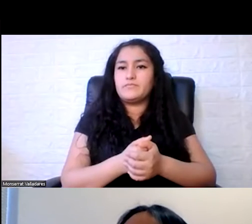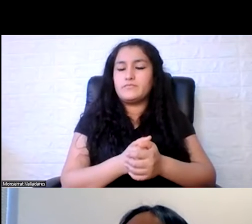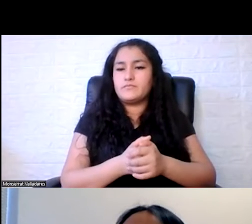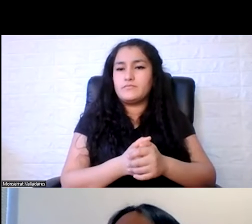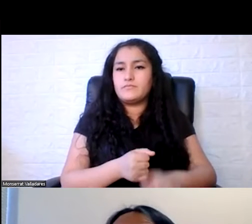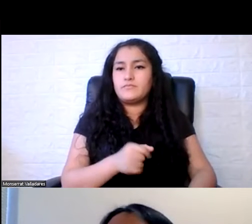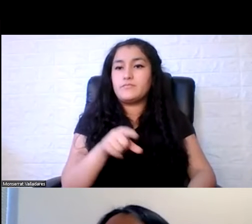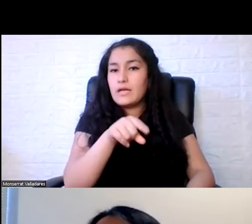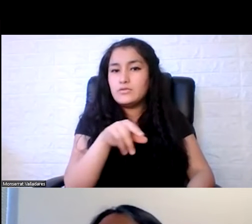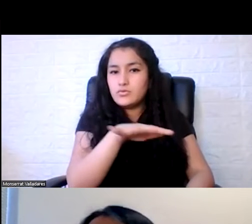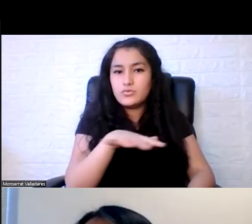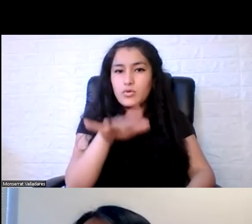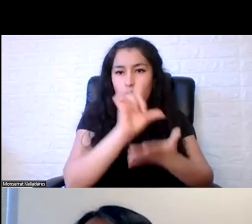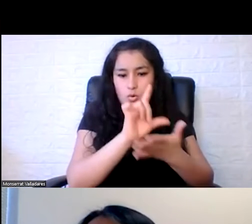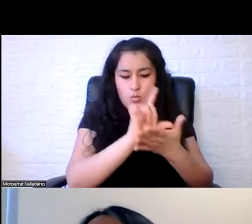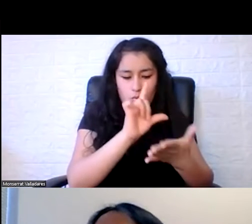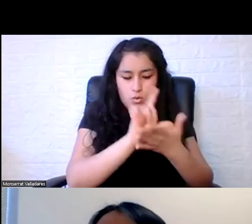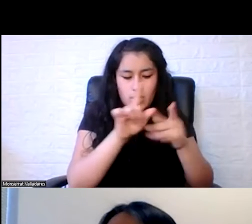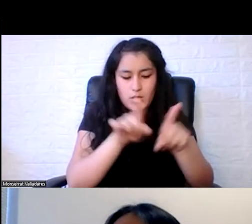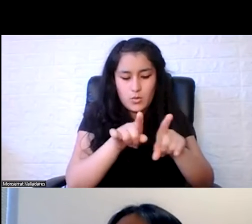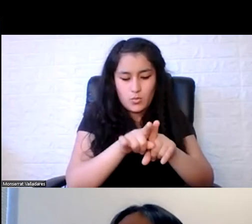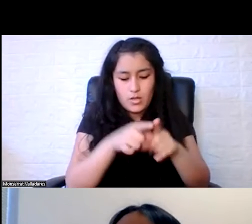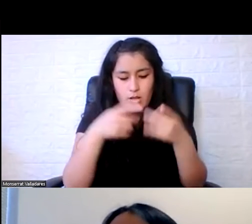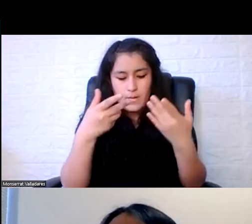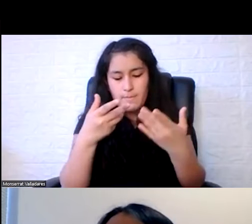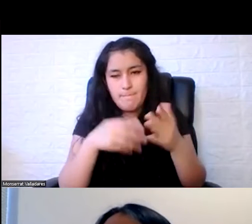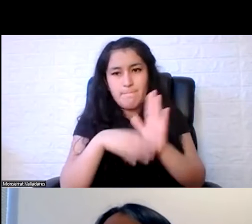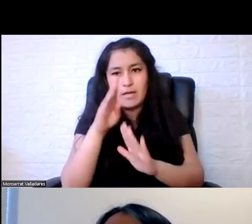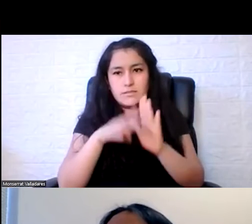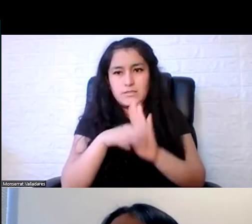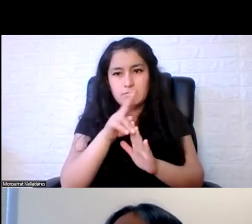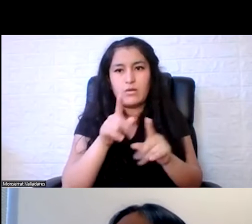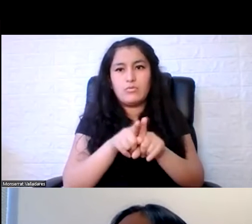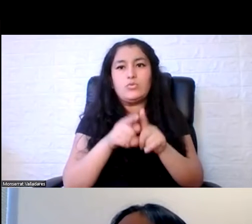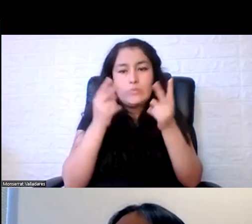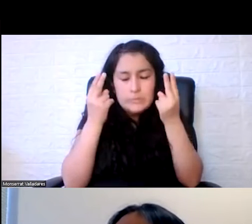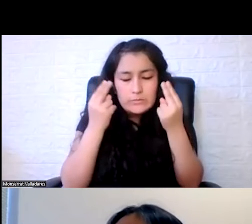aquellos sectores más subordinados dentro de la subordinación y que también, ¿no?,